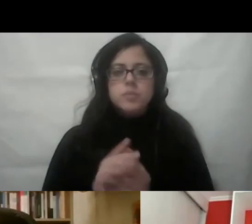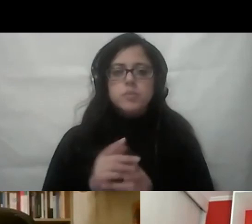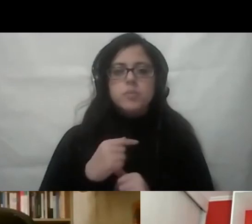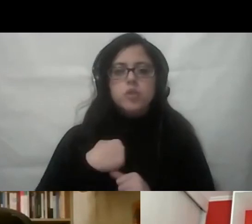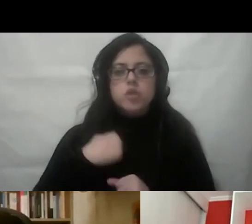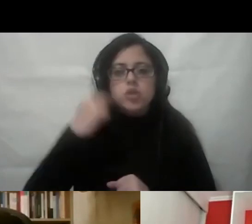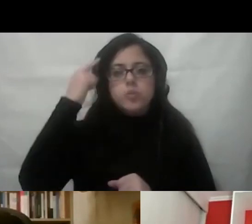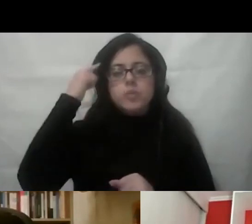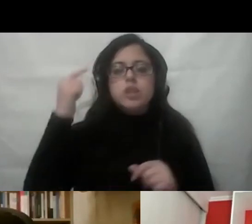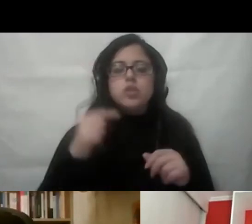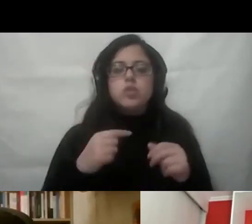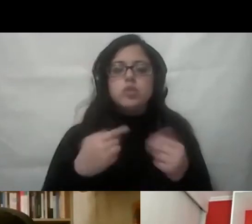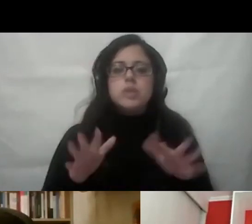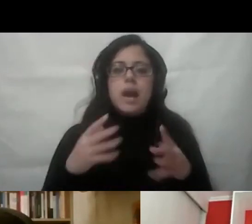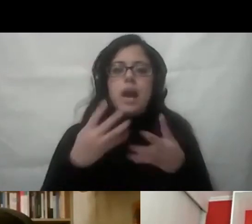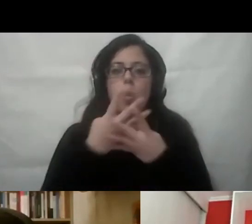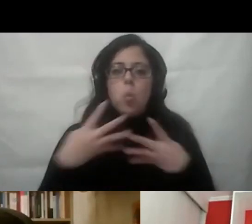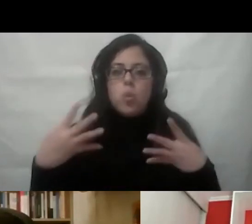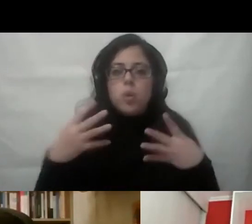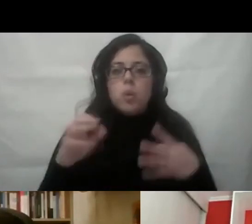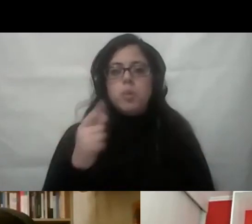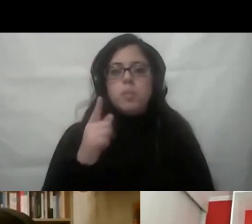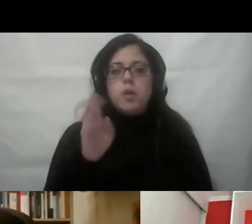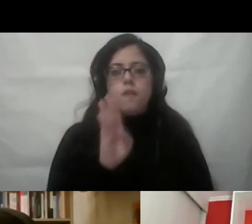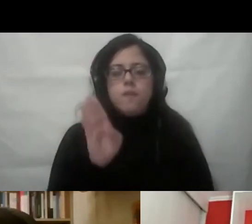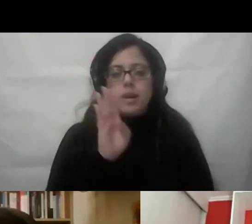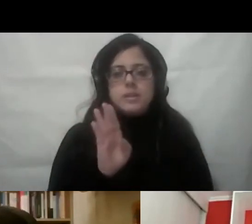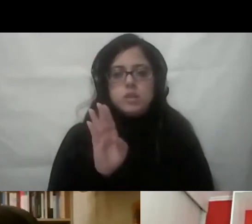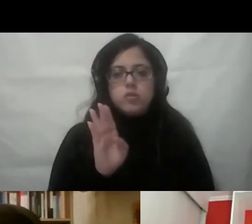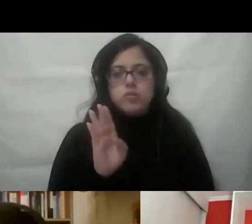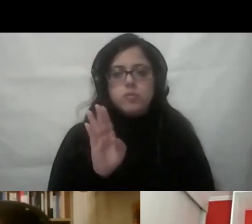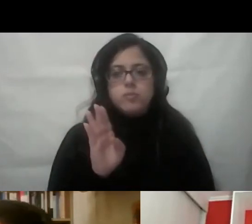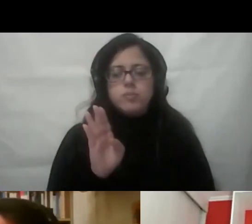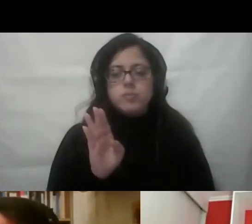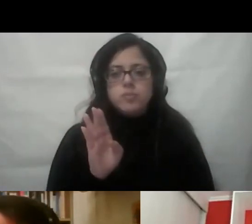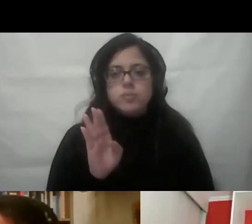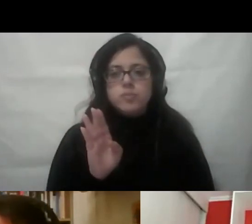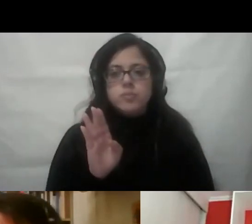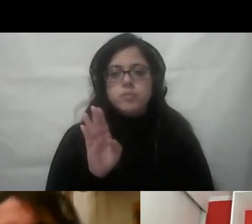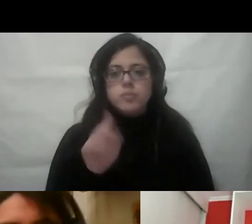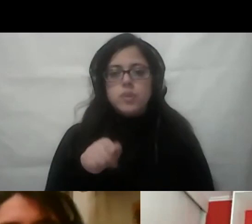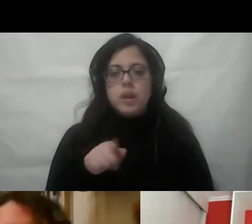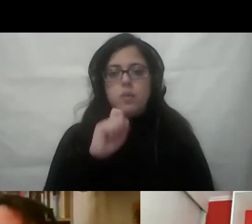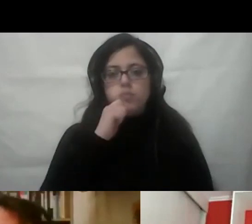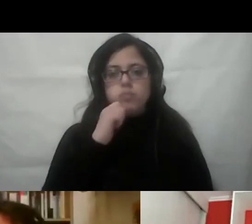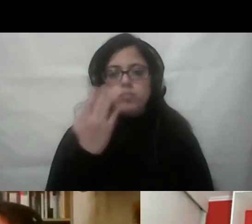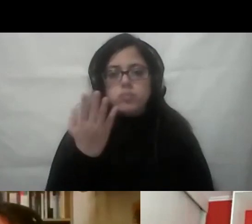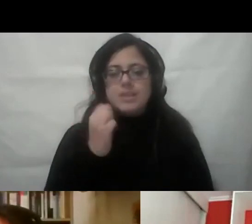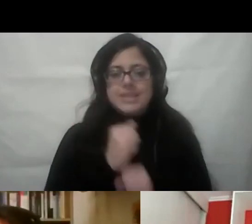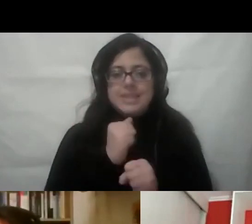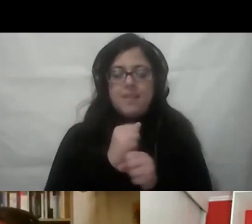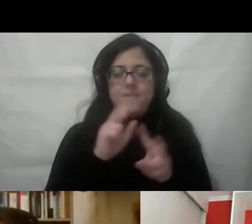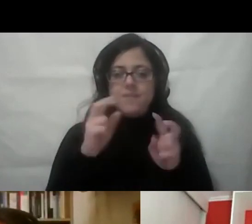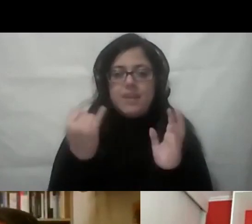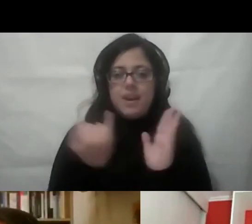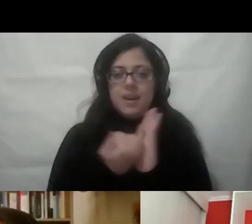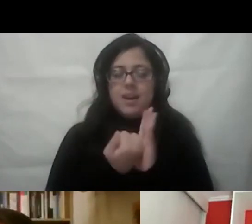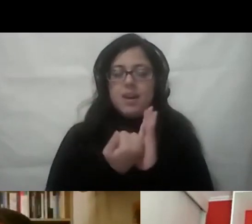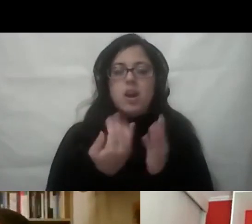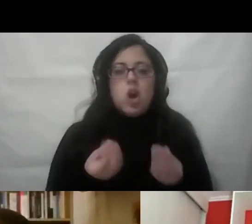en el currículum, voy a pensar, primero básico, se trabaja la identidad. Entonces, un problema